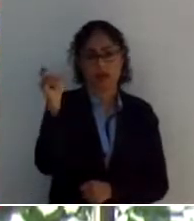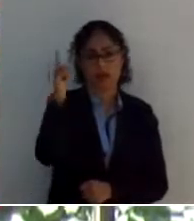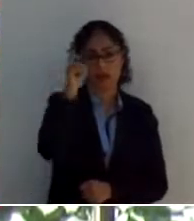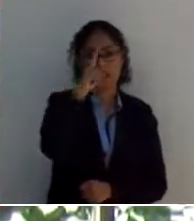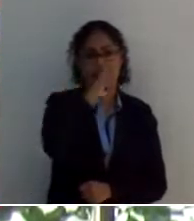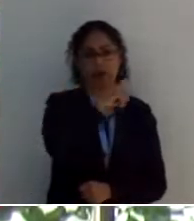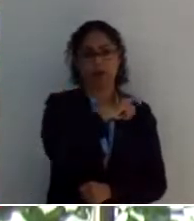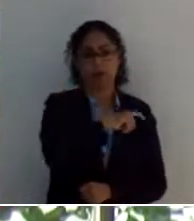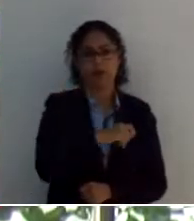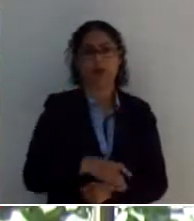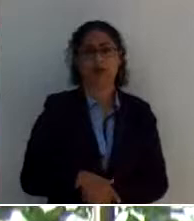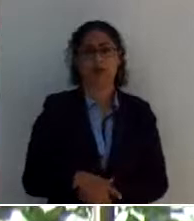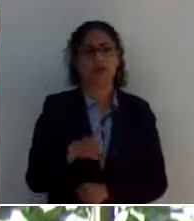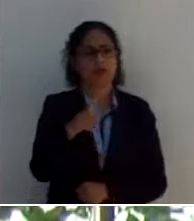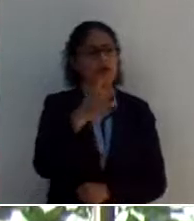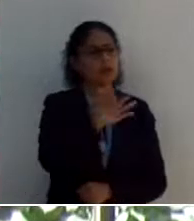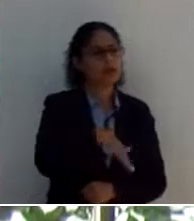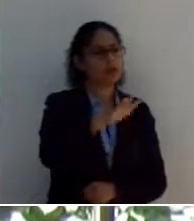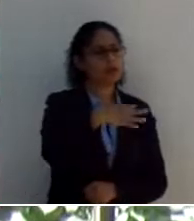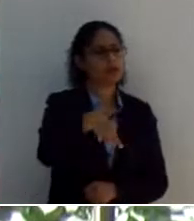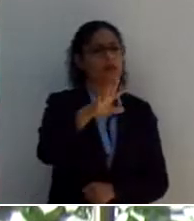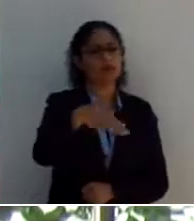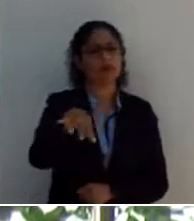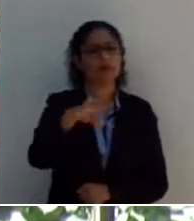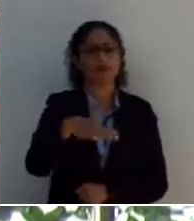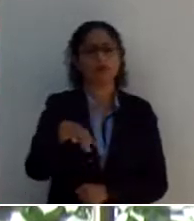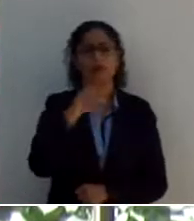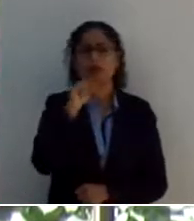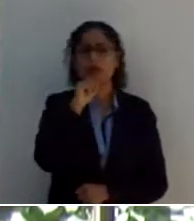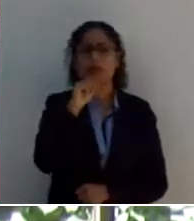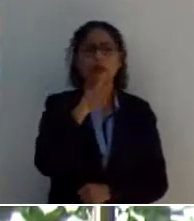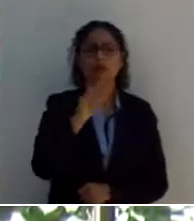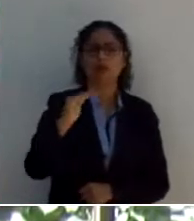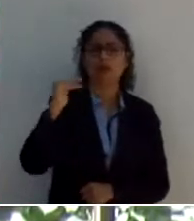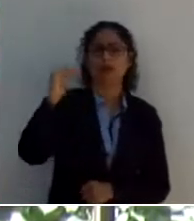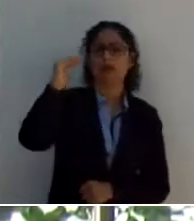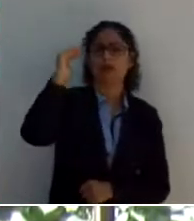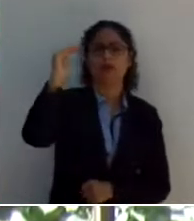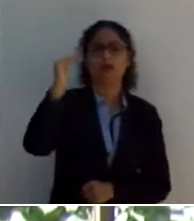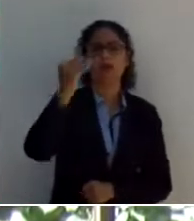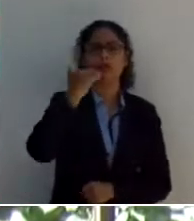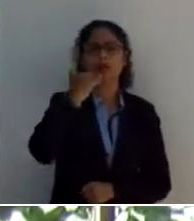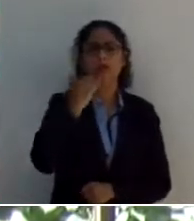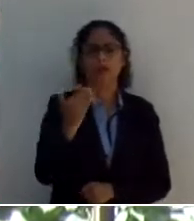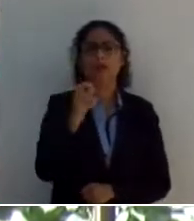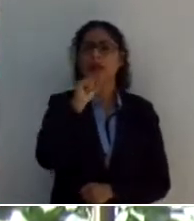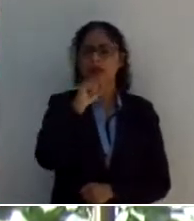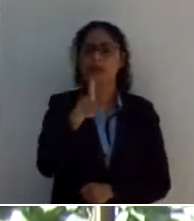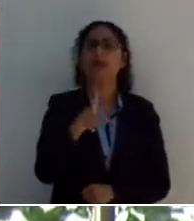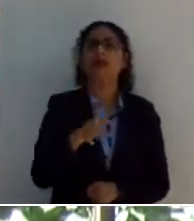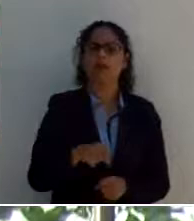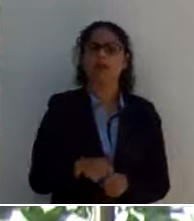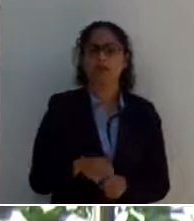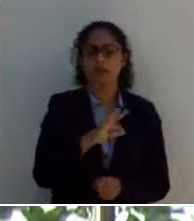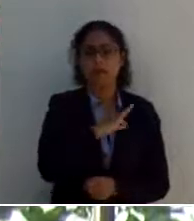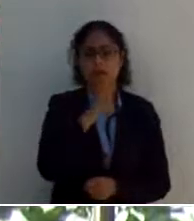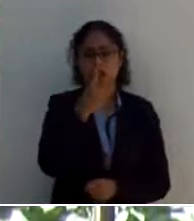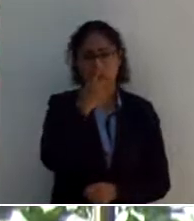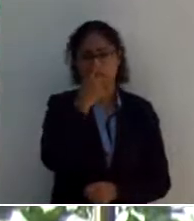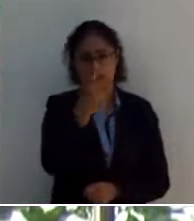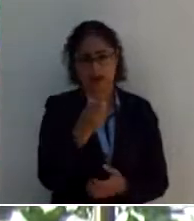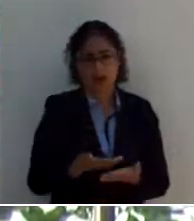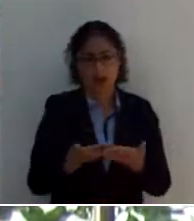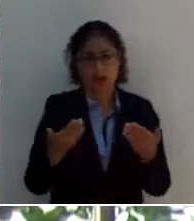dificultades hemos buscado estar a la altura de las circunstancias. Incluso les diría que en